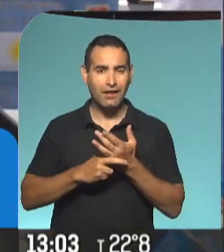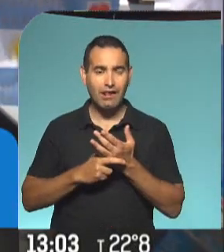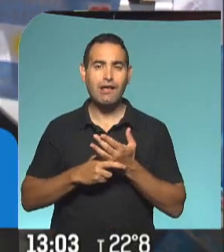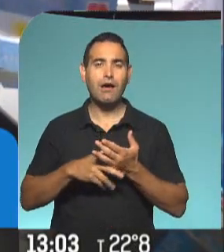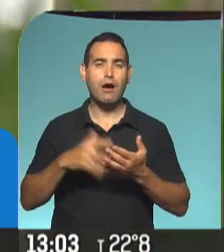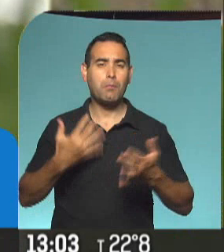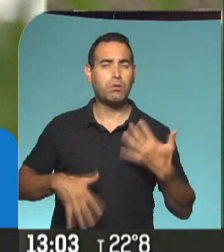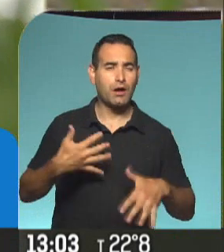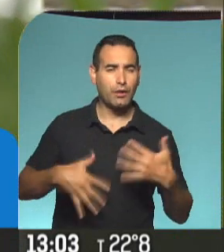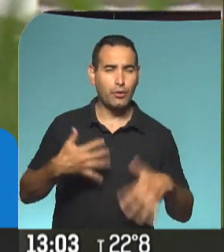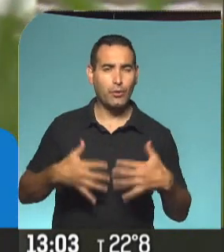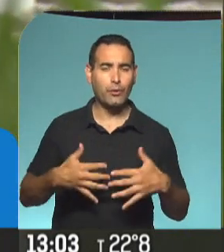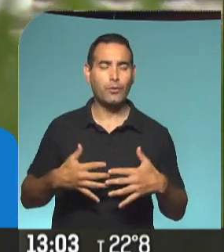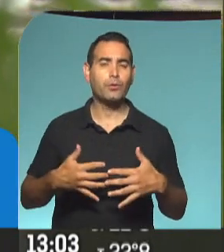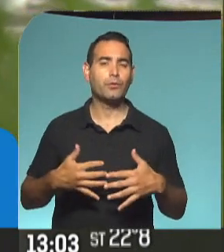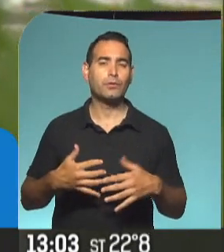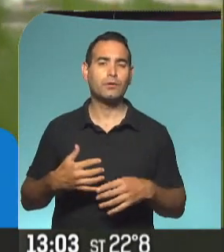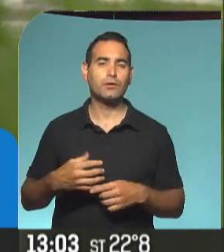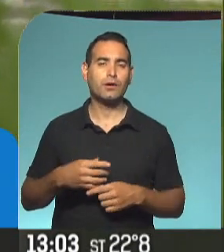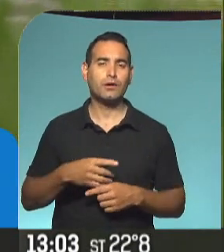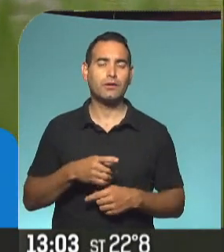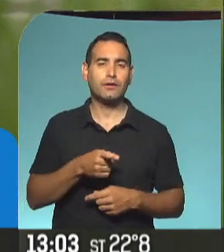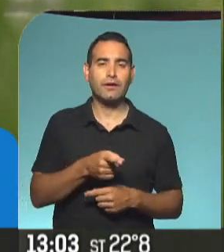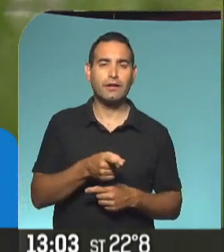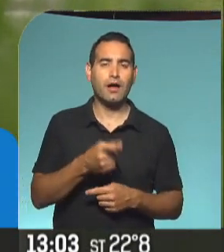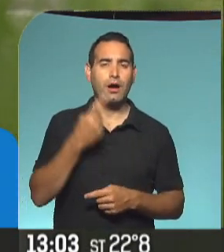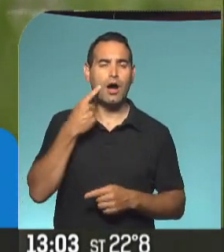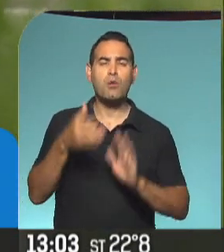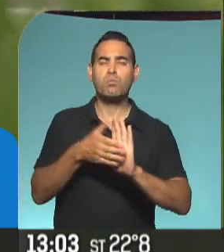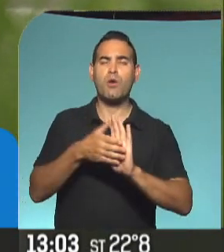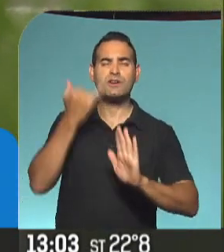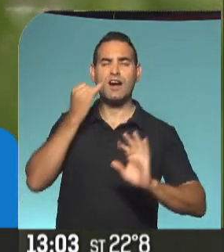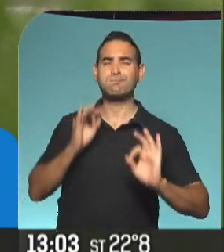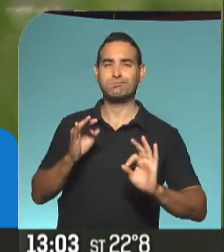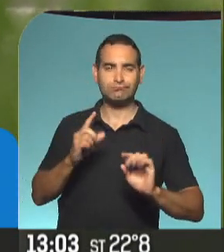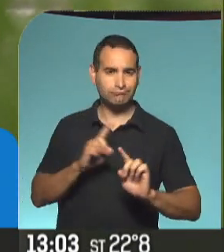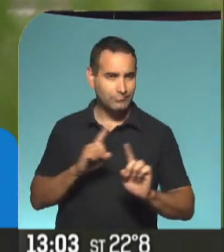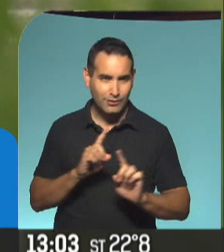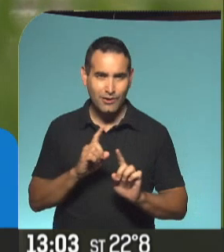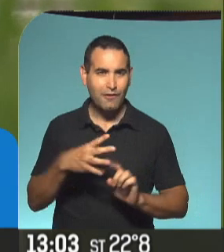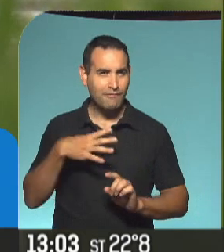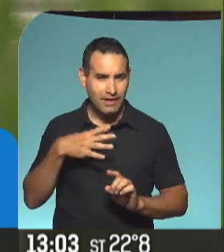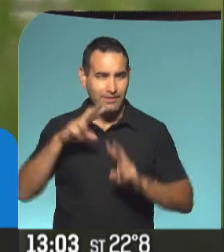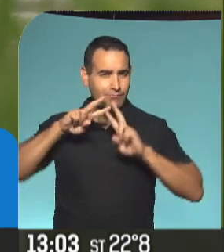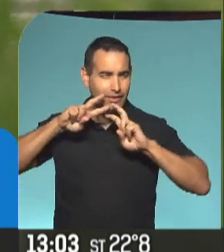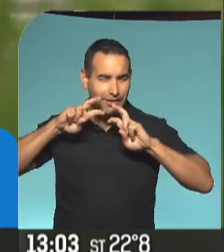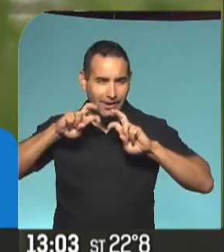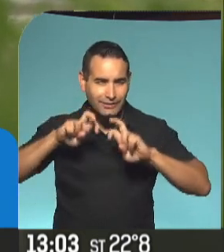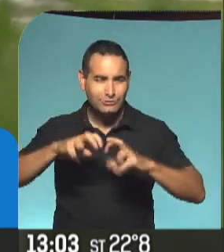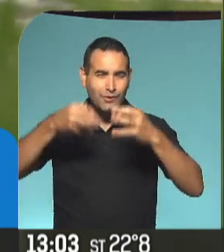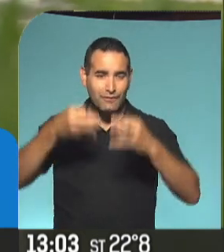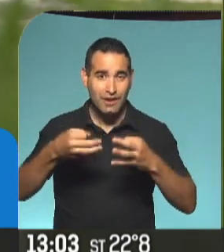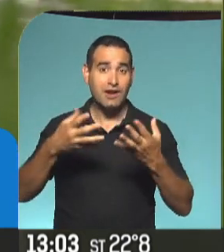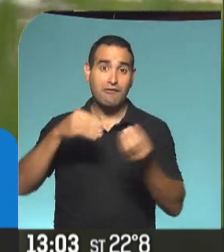en dar por hecho o dar por probado los hechos sin hacer las pericias que los